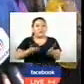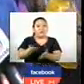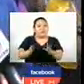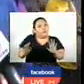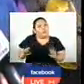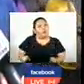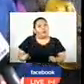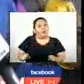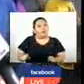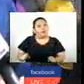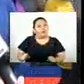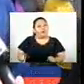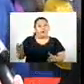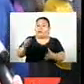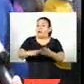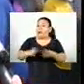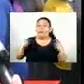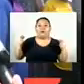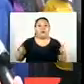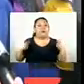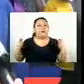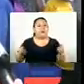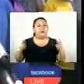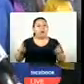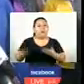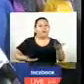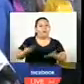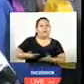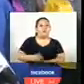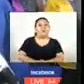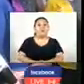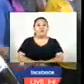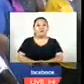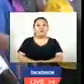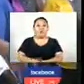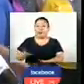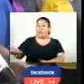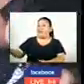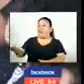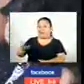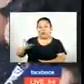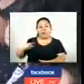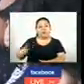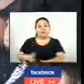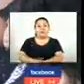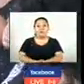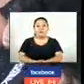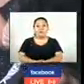pues poder comenzar a la brevedad posible a comercializar muchos han sido afectados